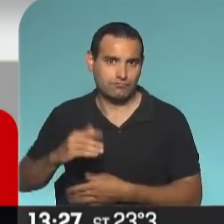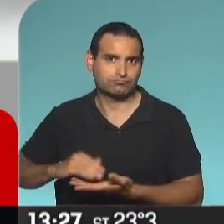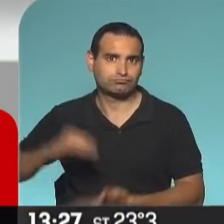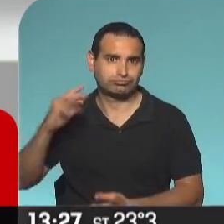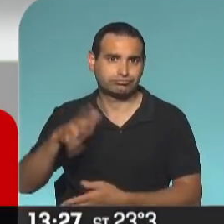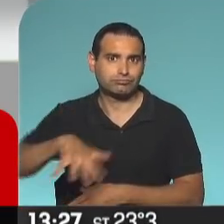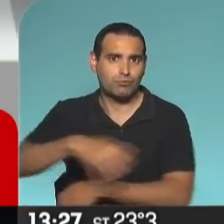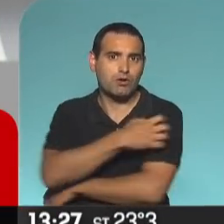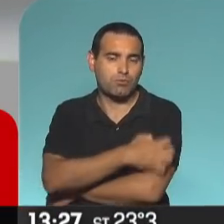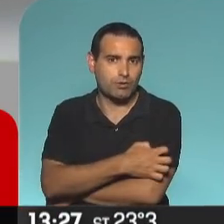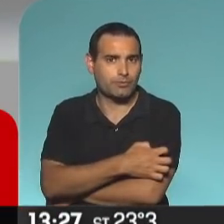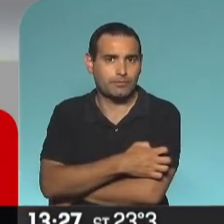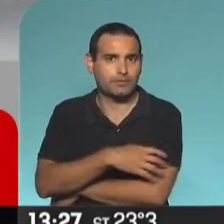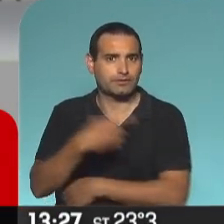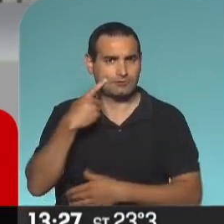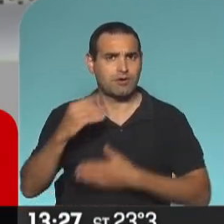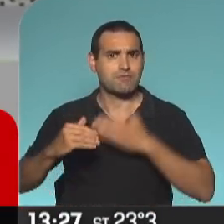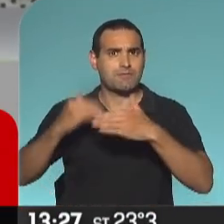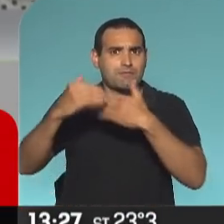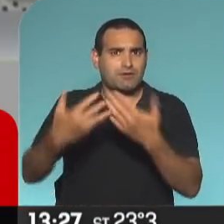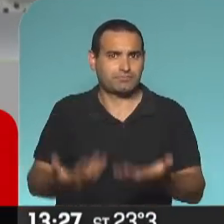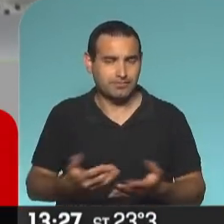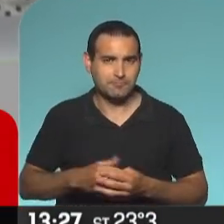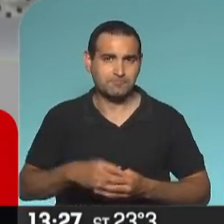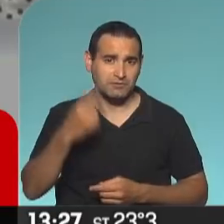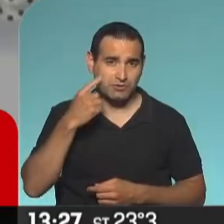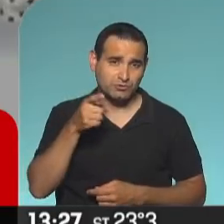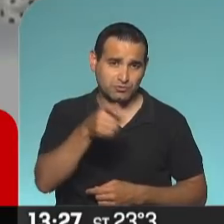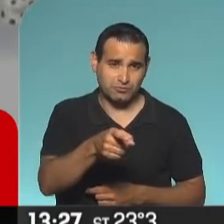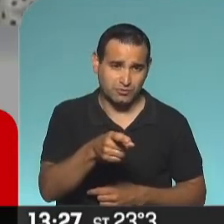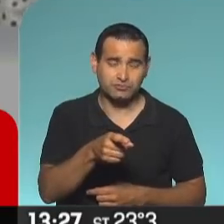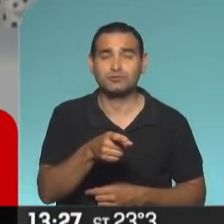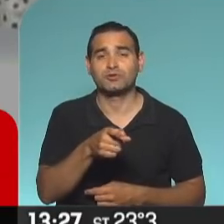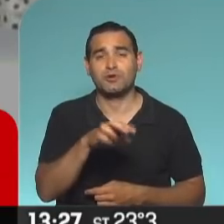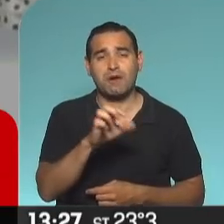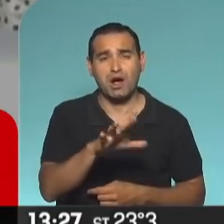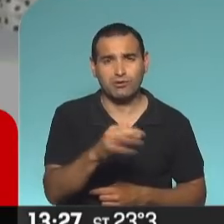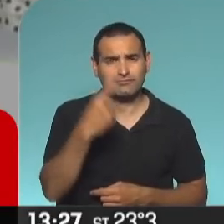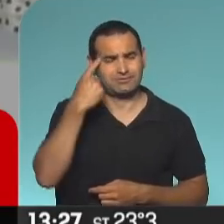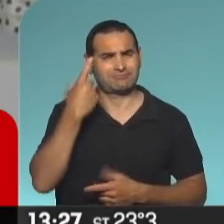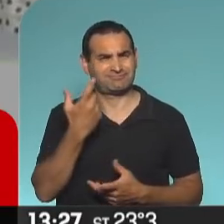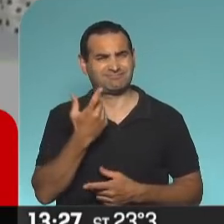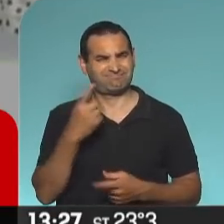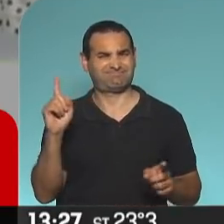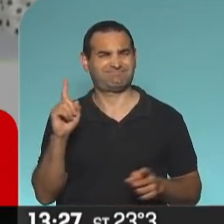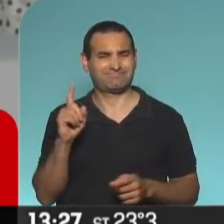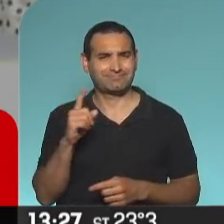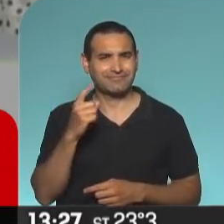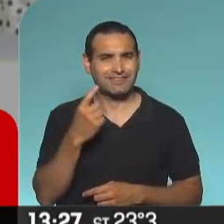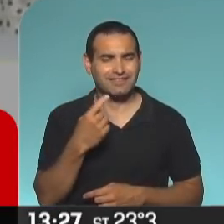llegó. La verdad que me parece que a ninguno de los tres, ni a vos, Pablo, que te sumás a esta transmisión, nos cuesta creerlo, ¿no?